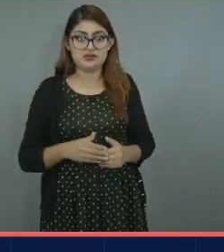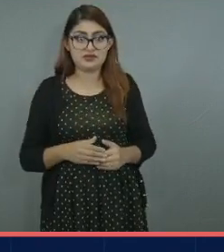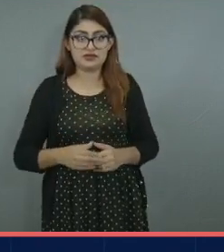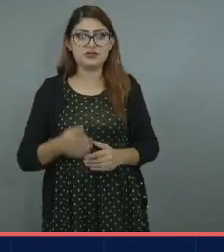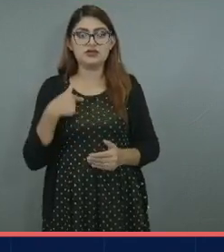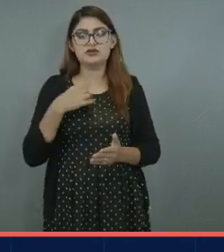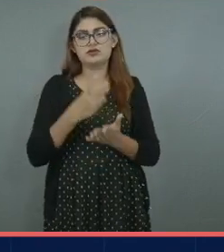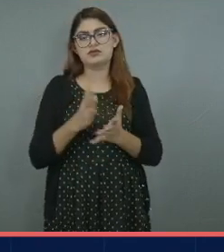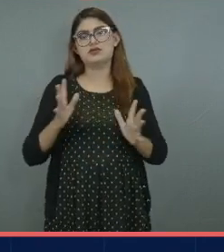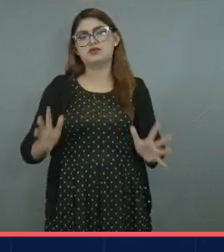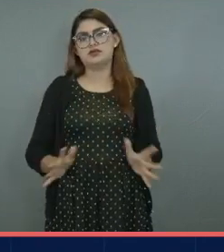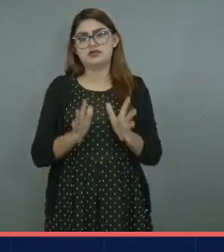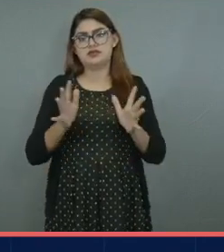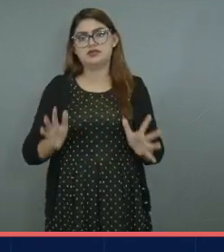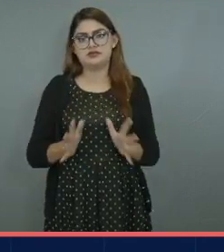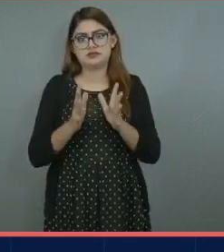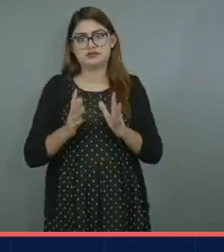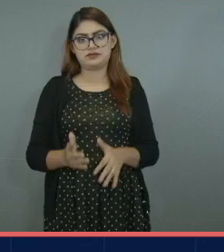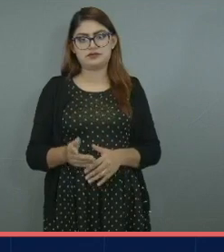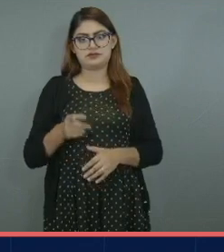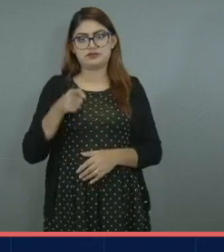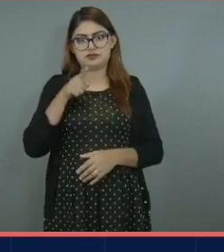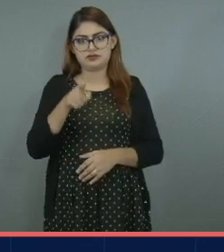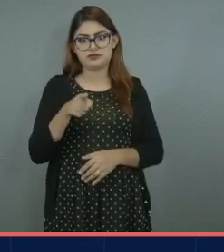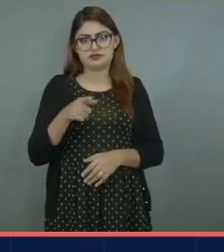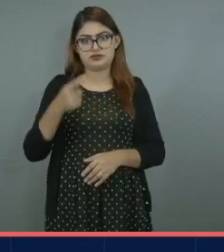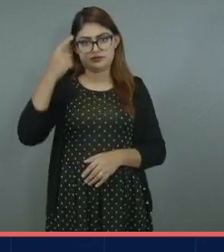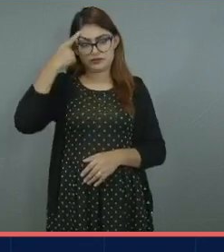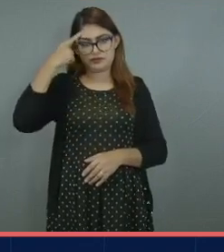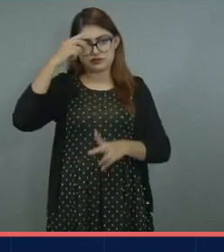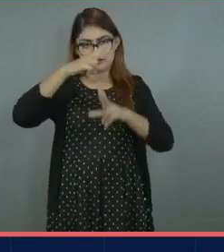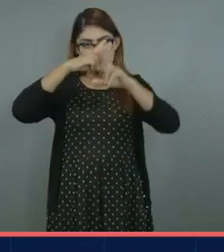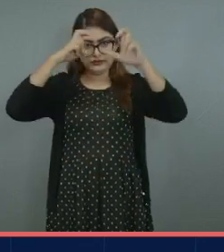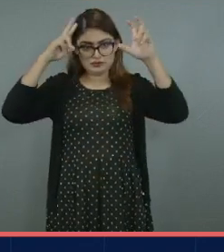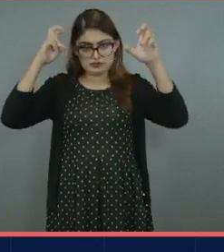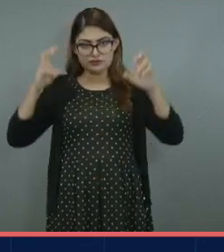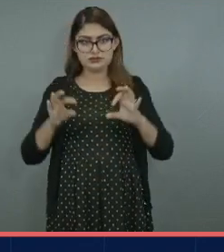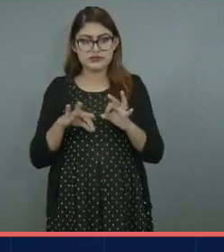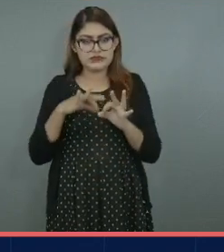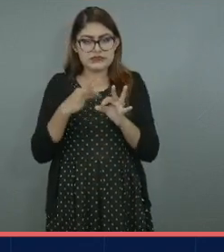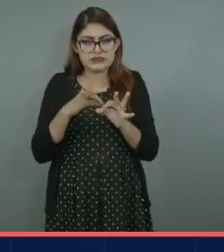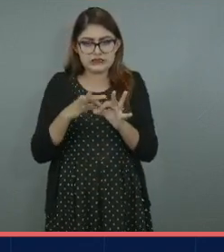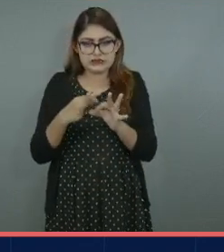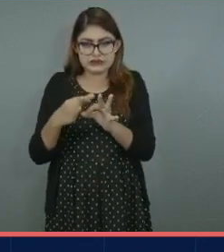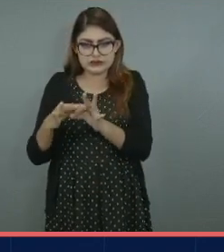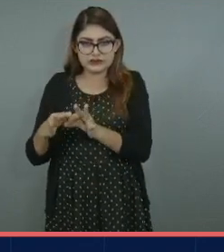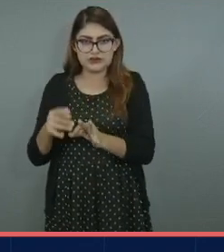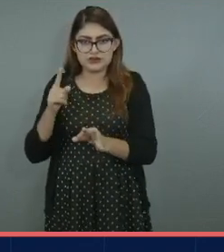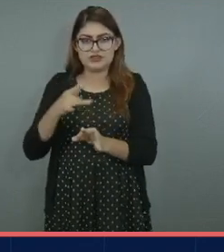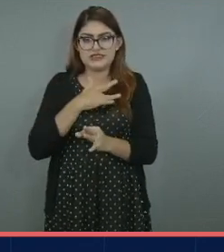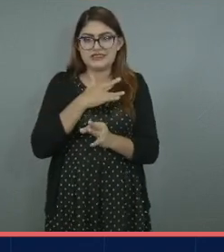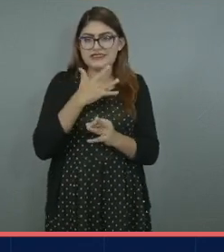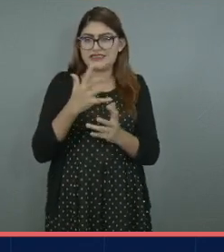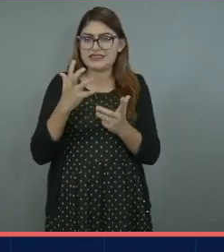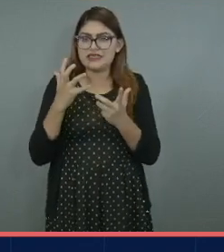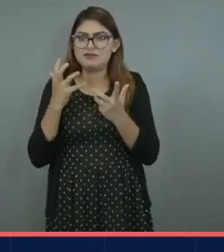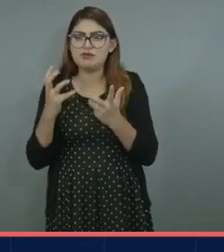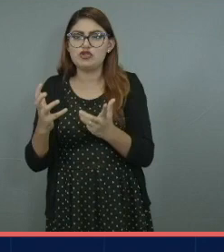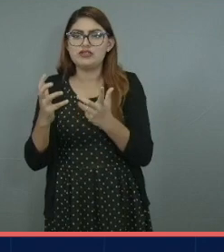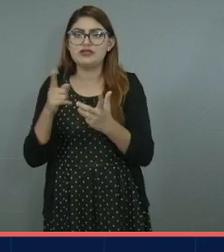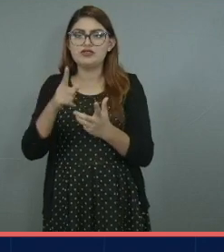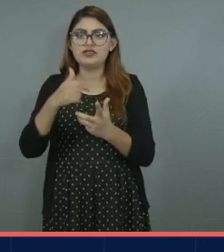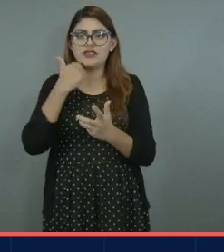te pido que tengas disciplina, que tengas sueños, que te enamores de las cosas que quieres